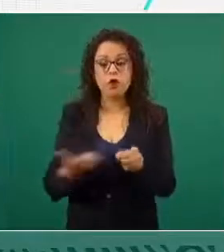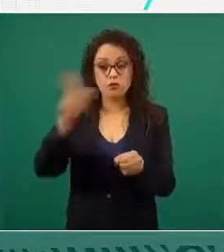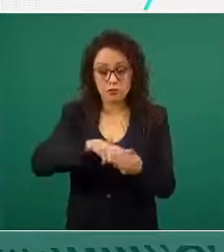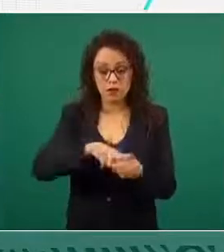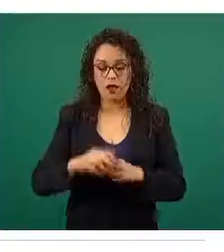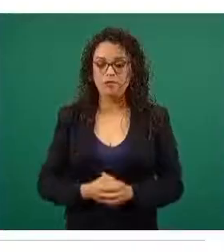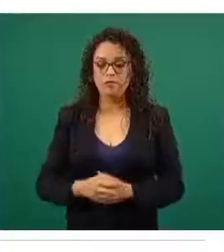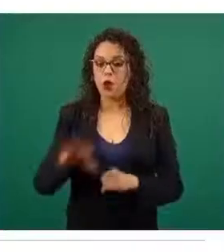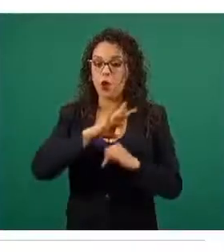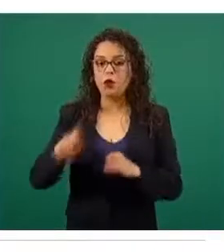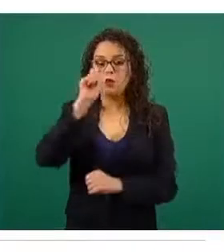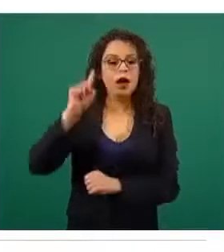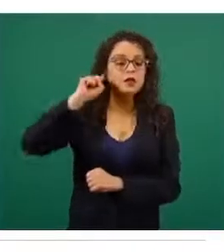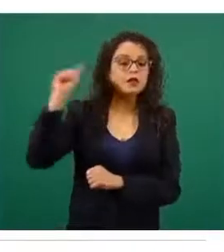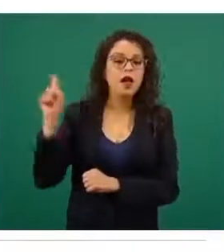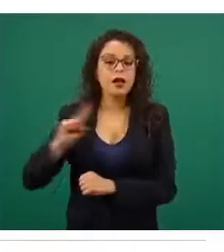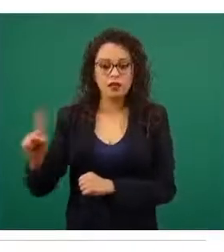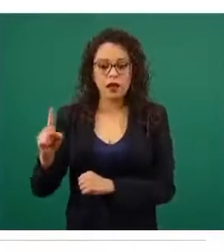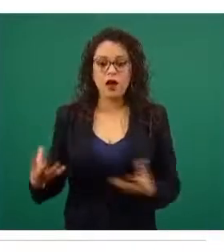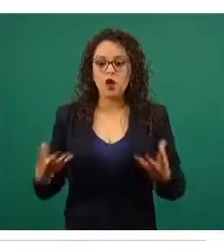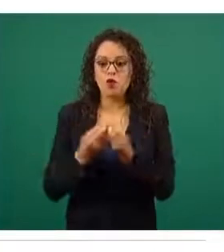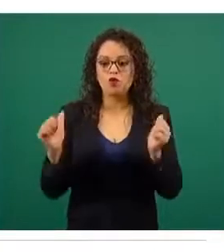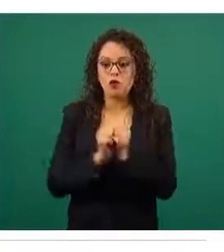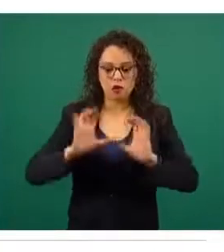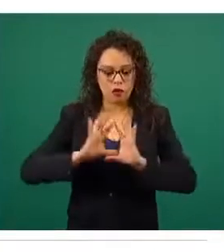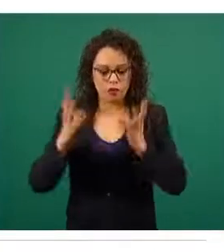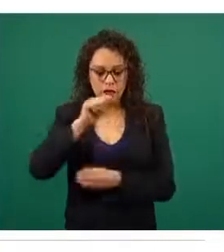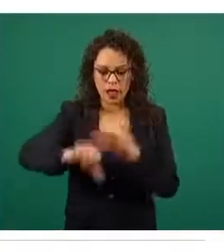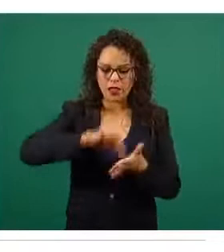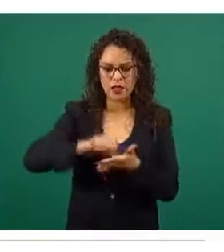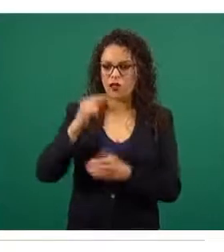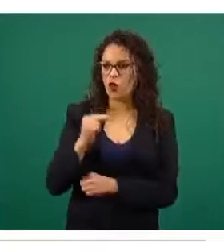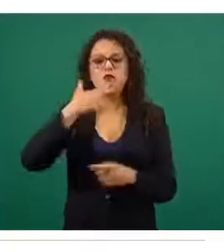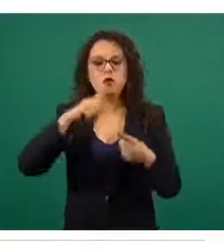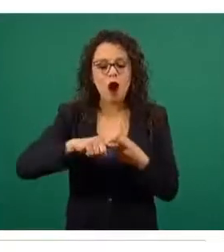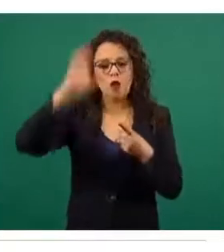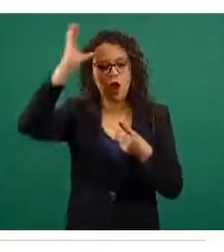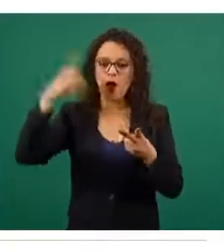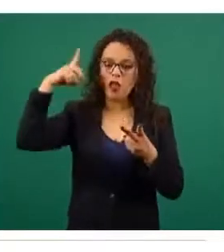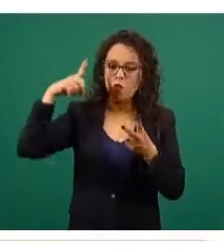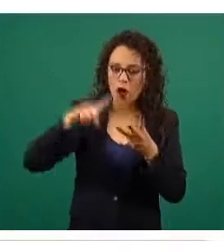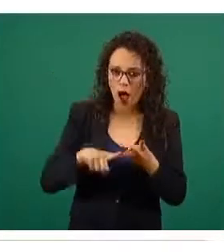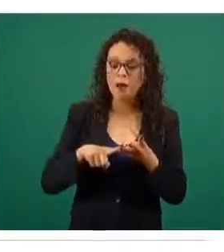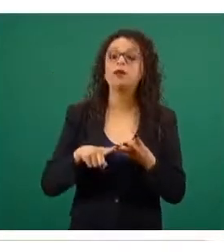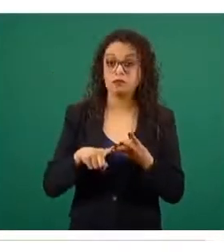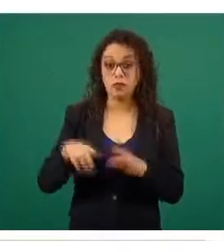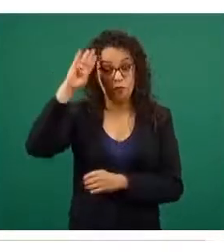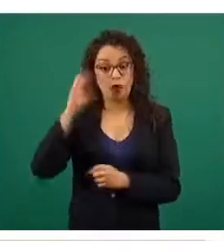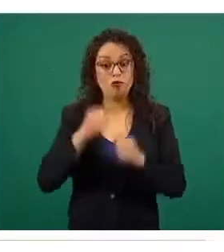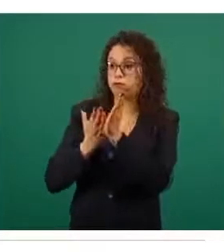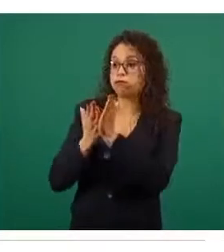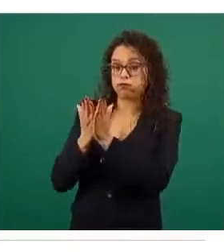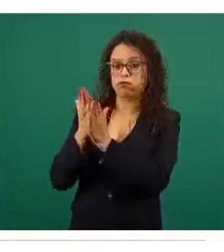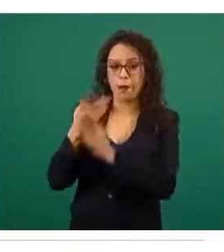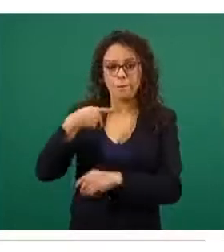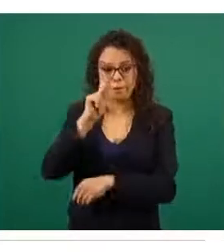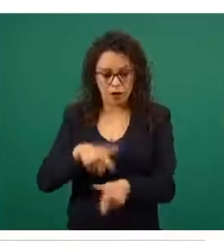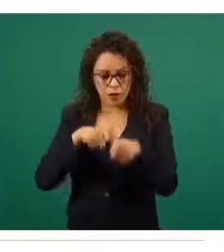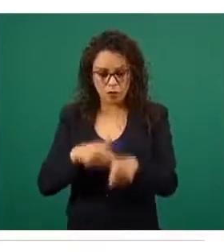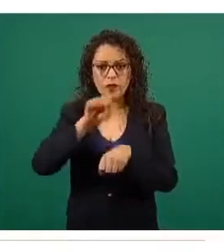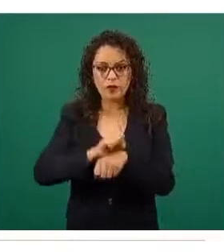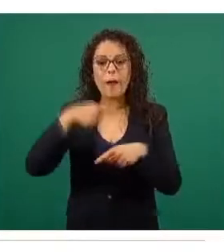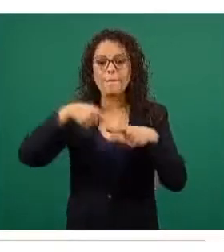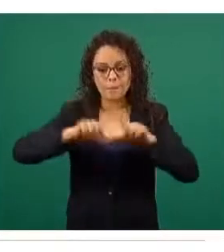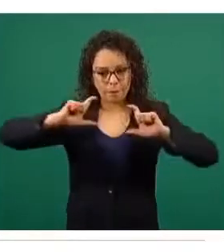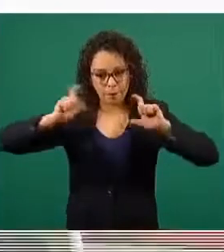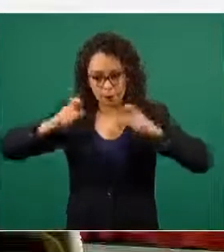Finalmente, el estado de Zacatecas, que también junto con el conglomerado de estados de la zona centro-norte, Chihuahua, Coahuila, Durango, tuvo un ascenso muy importante, ya lleva 4 semanas de